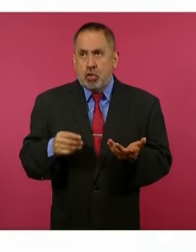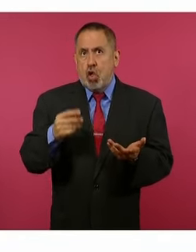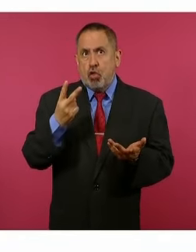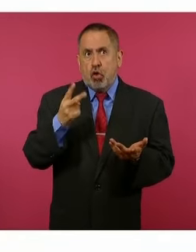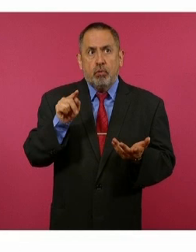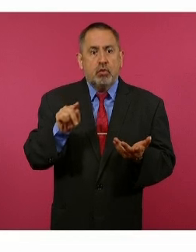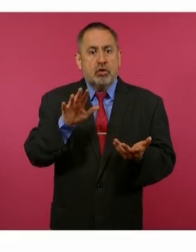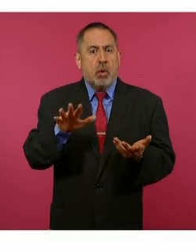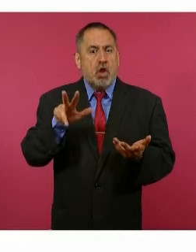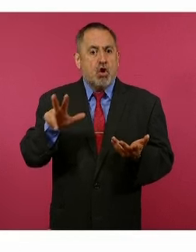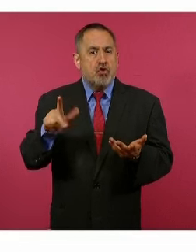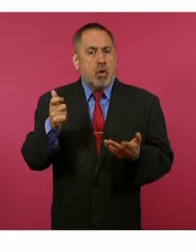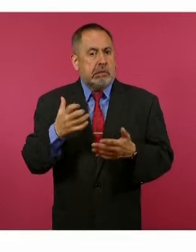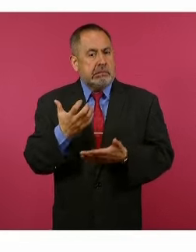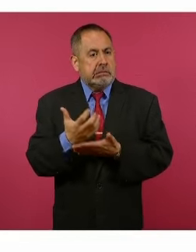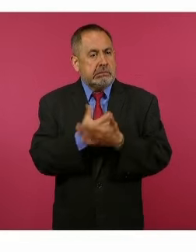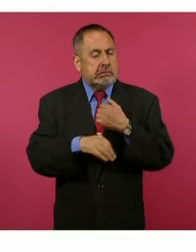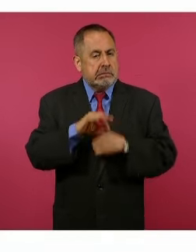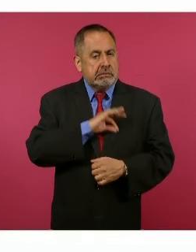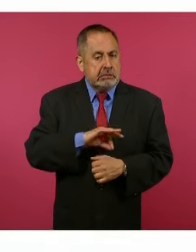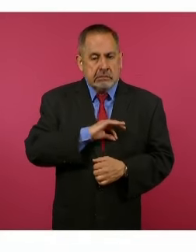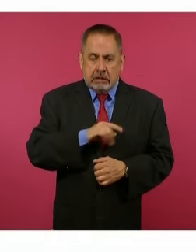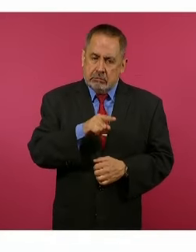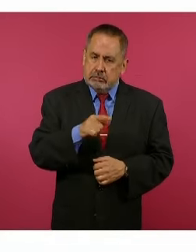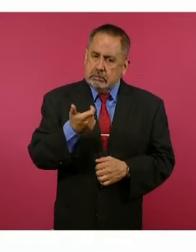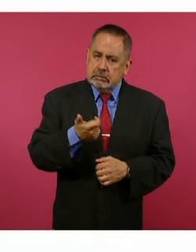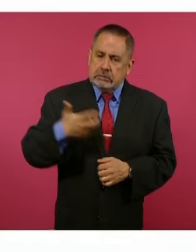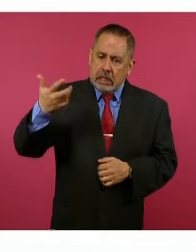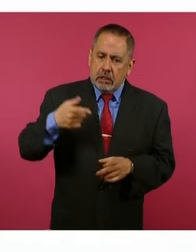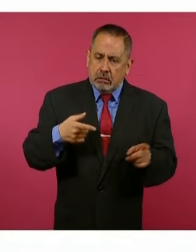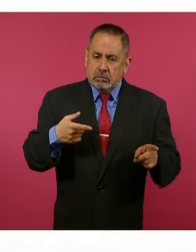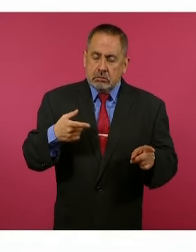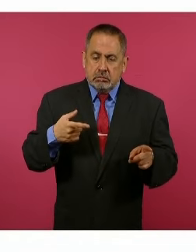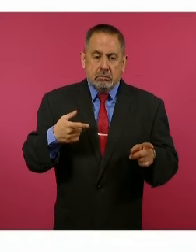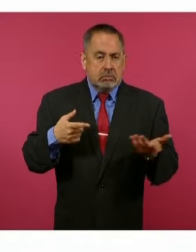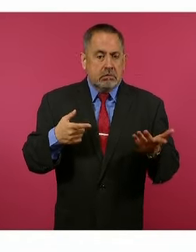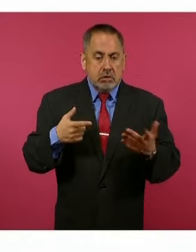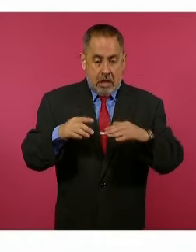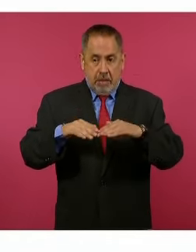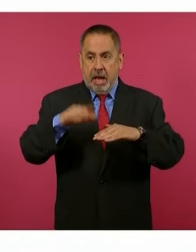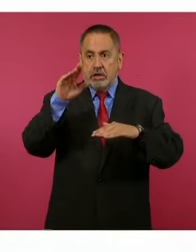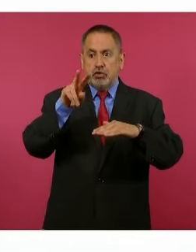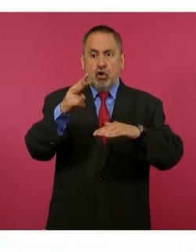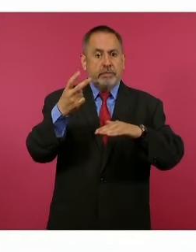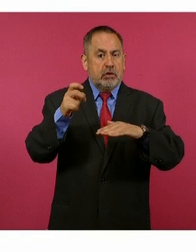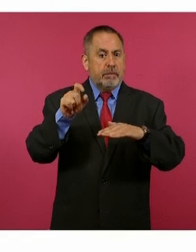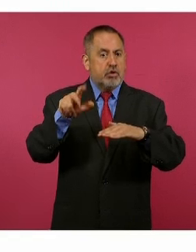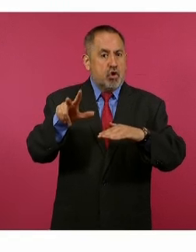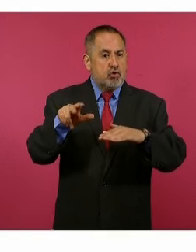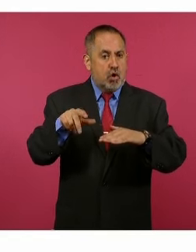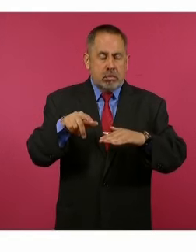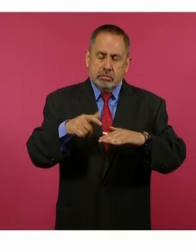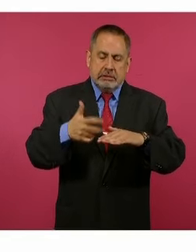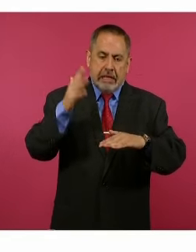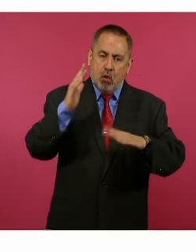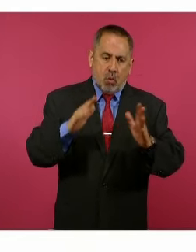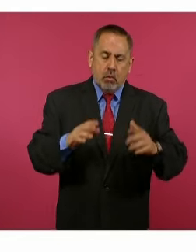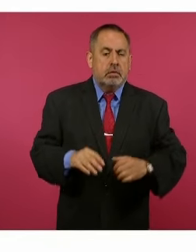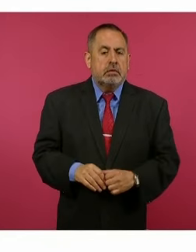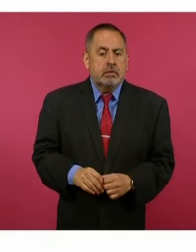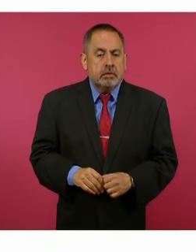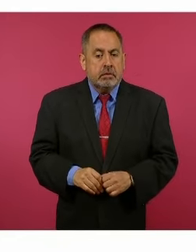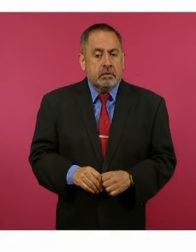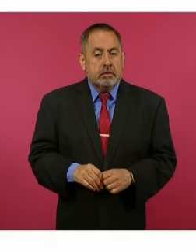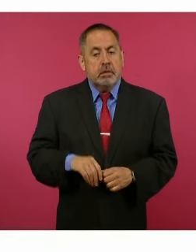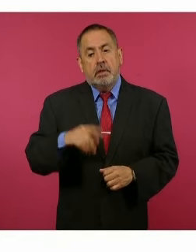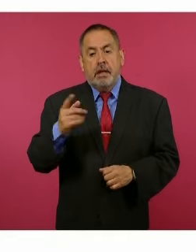2.58 pes de ganancia pero con un precio elevado 218 por arriba del promedio ahora en el